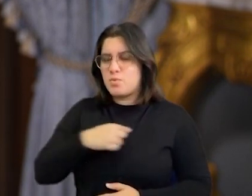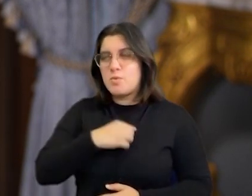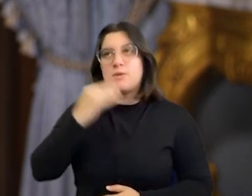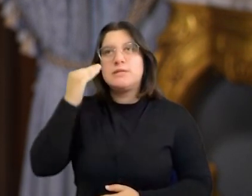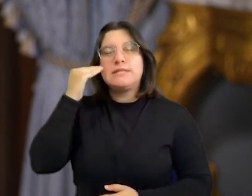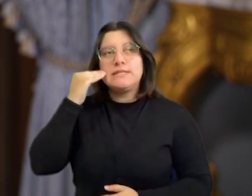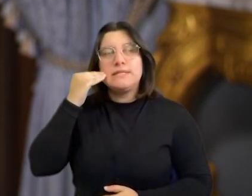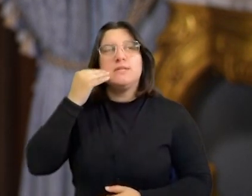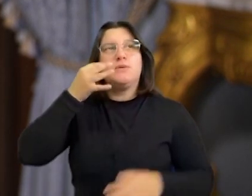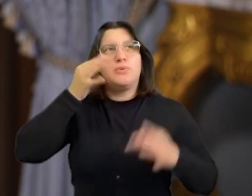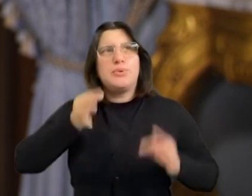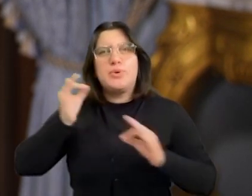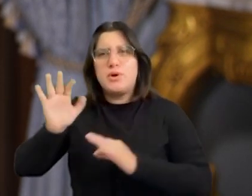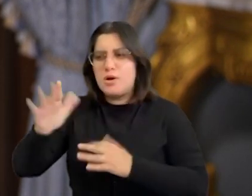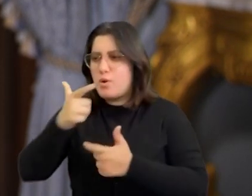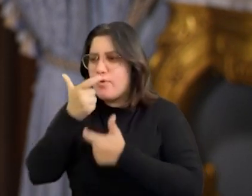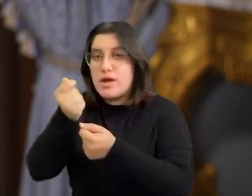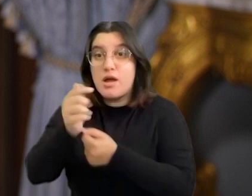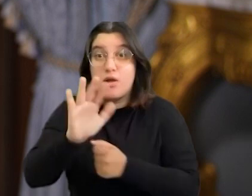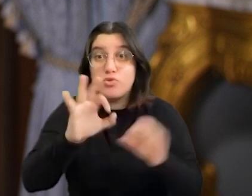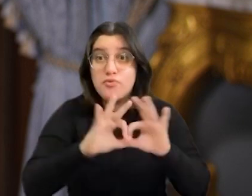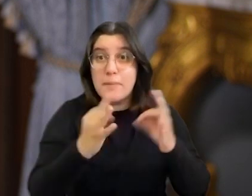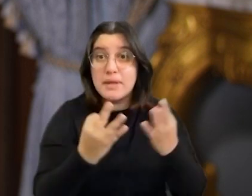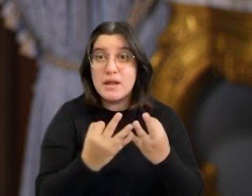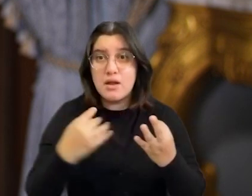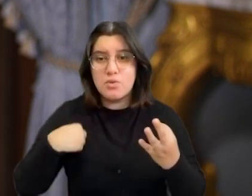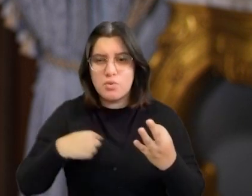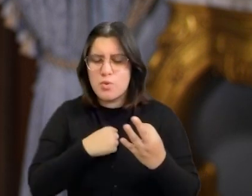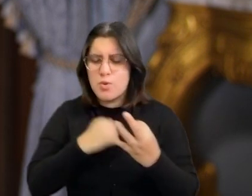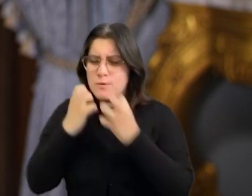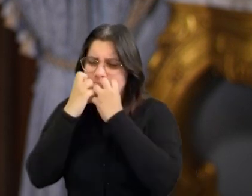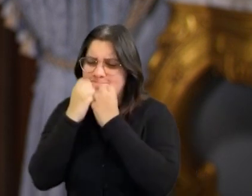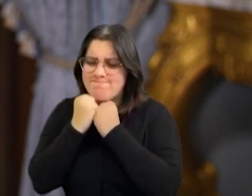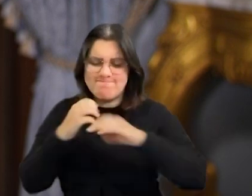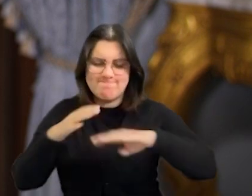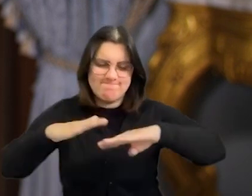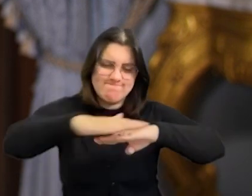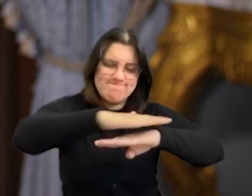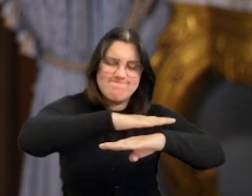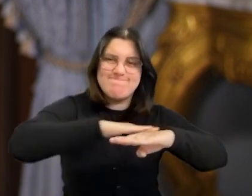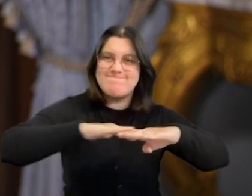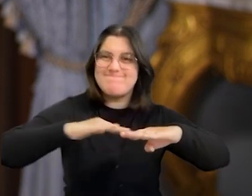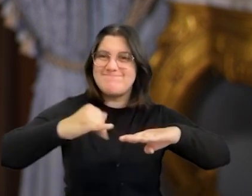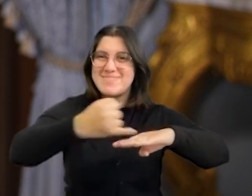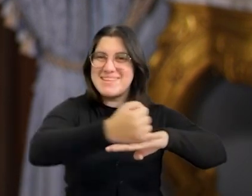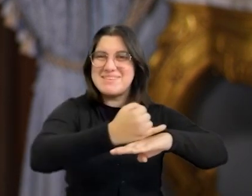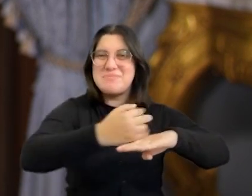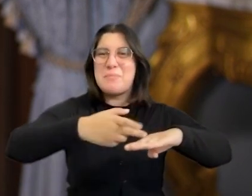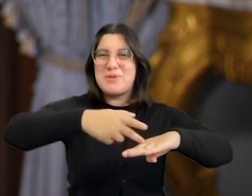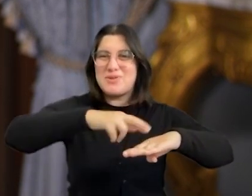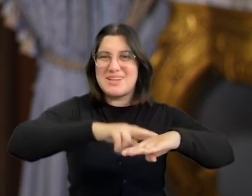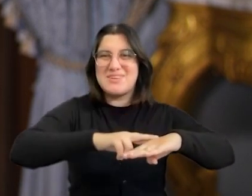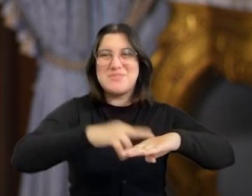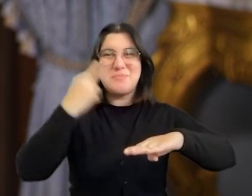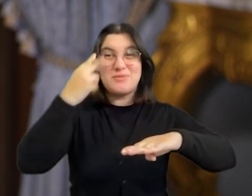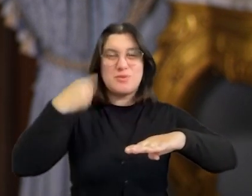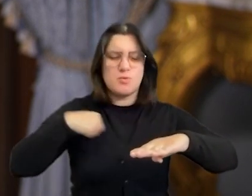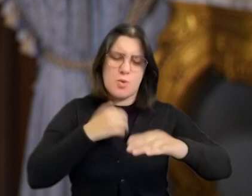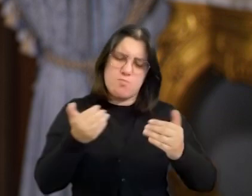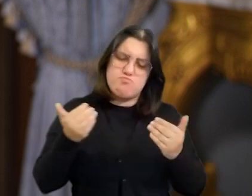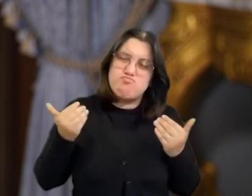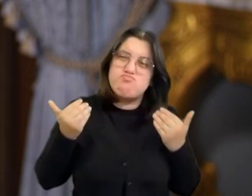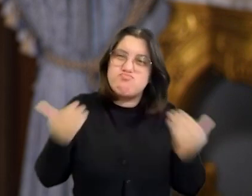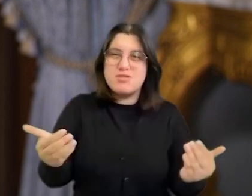cada uno de nosotros, igual que a ti y a tu familia, nos une un gran amor por nuestra patria. Y eso es lo que nos fortalece para echar hacia